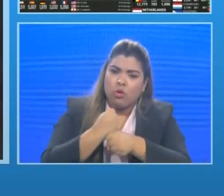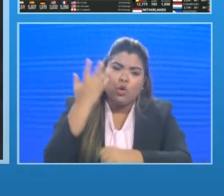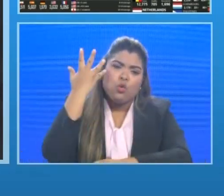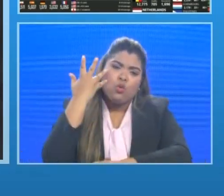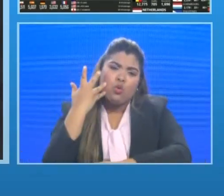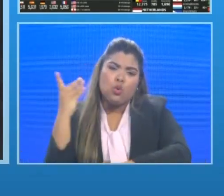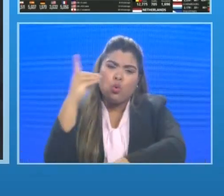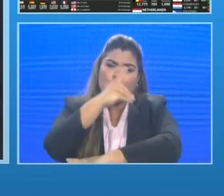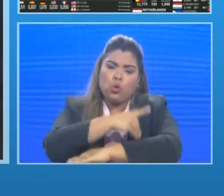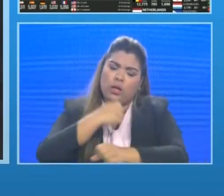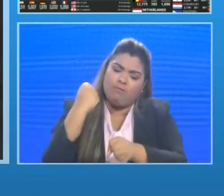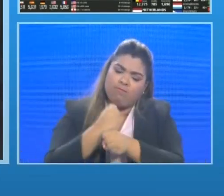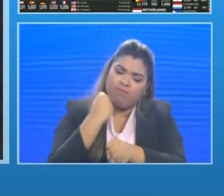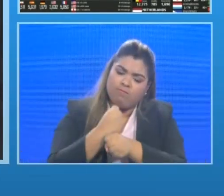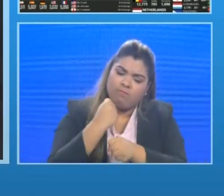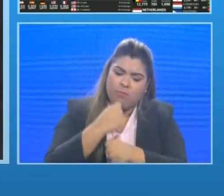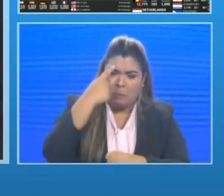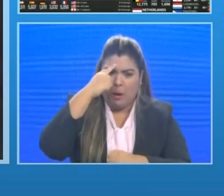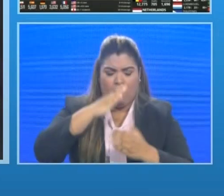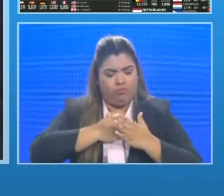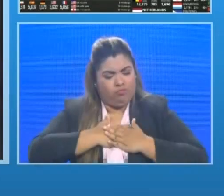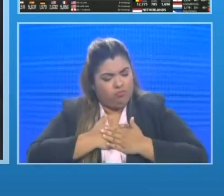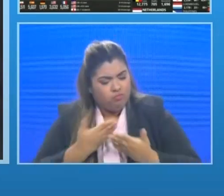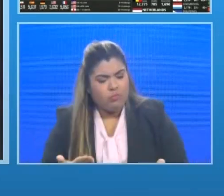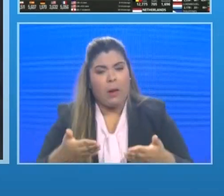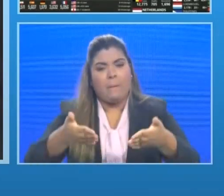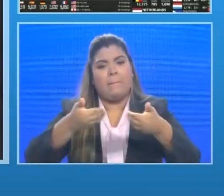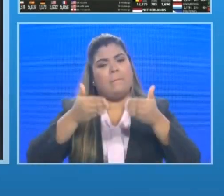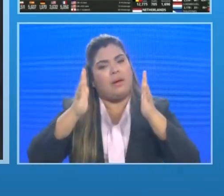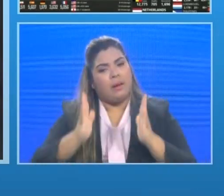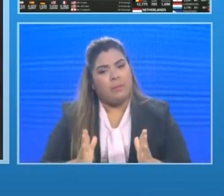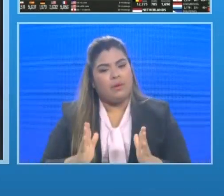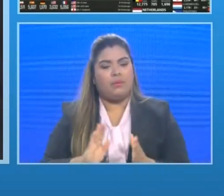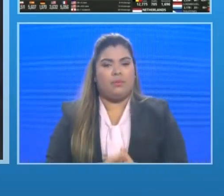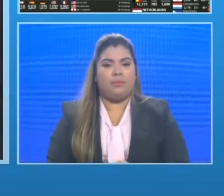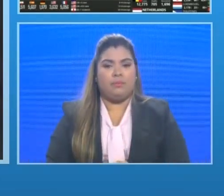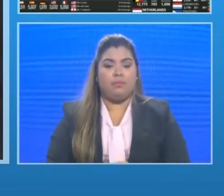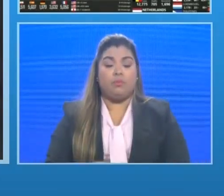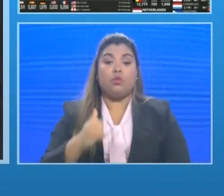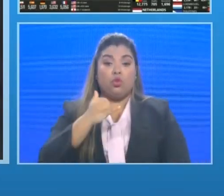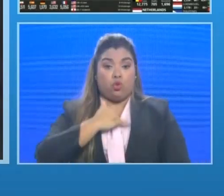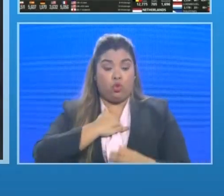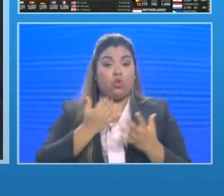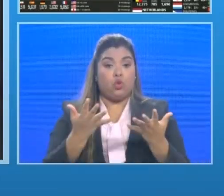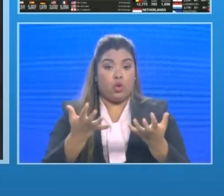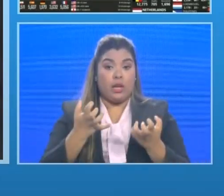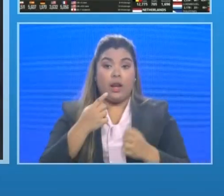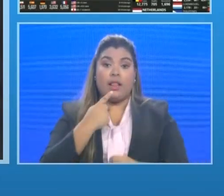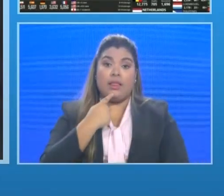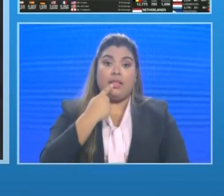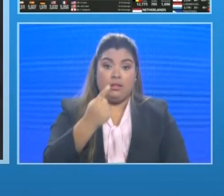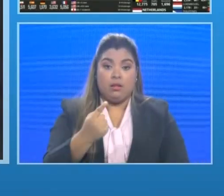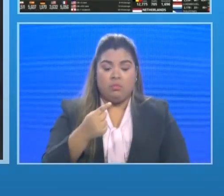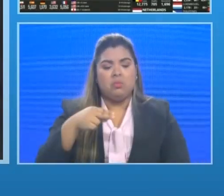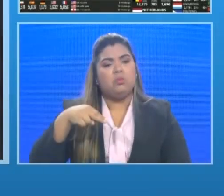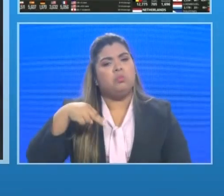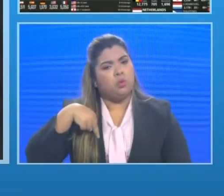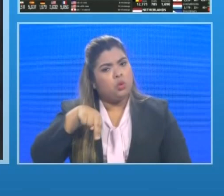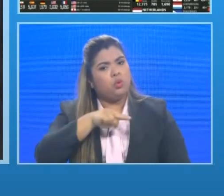para servirle a la patria. Quiero decirles que, como parte de las estrategias